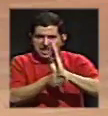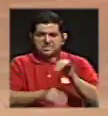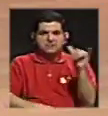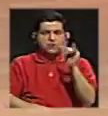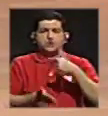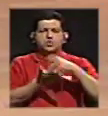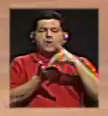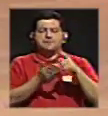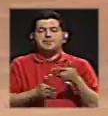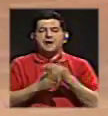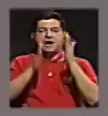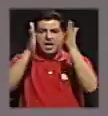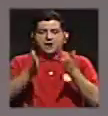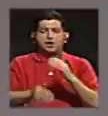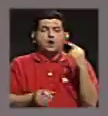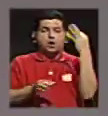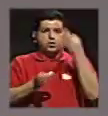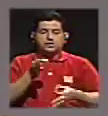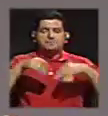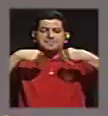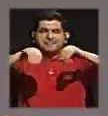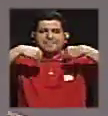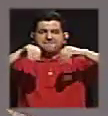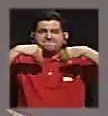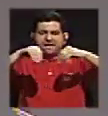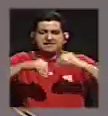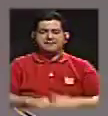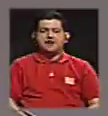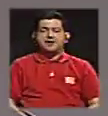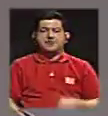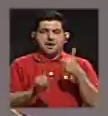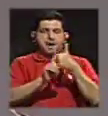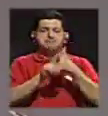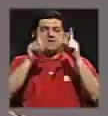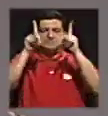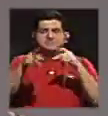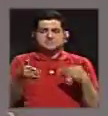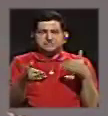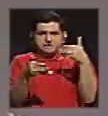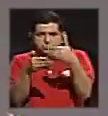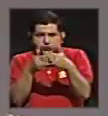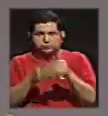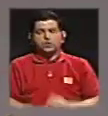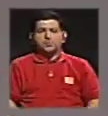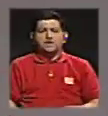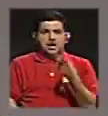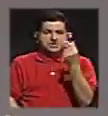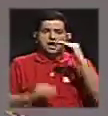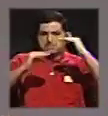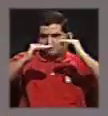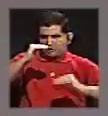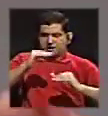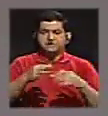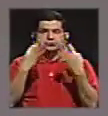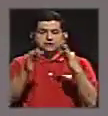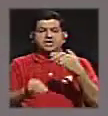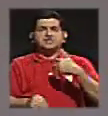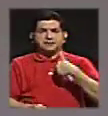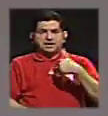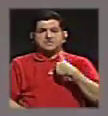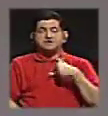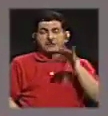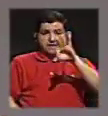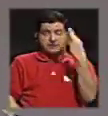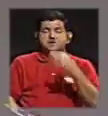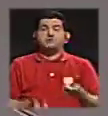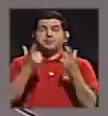para pagar proveedores o simple emente para venderlos entre sus propios allegados a a precios más bajos para que tuvieran